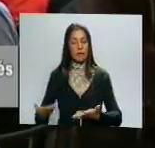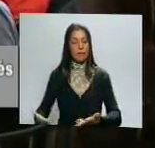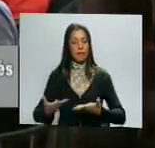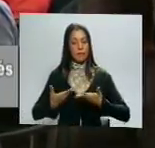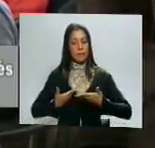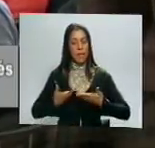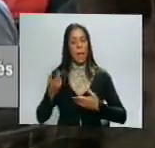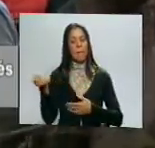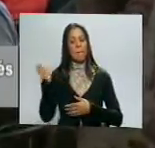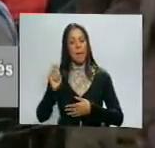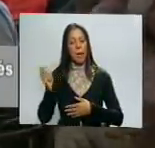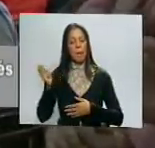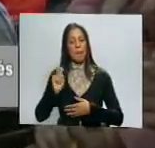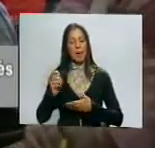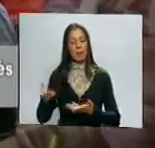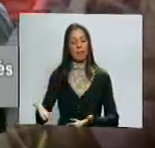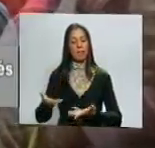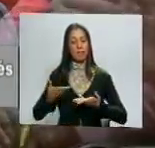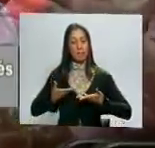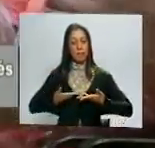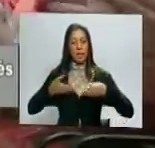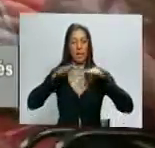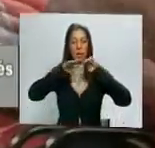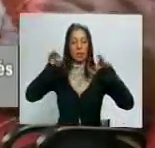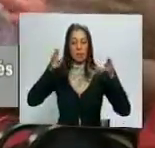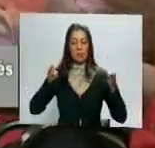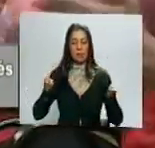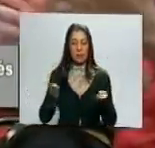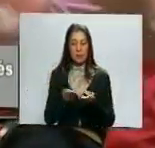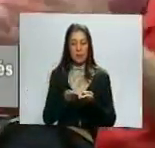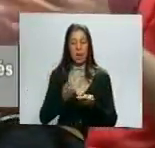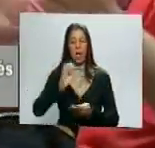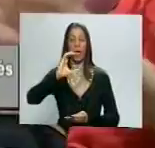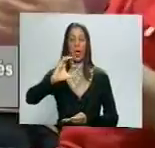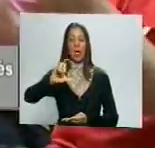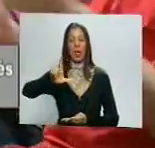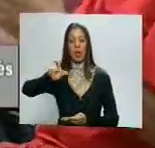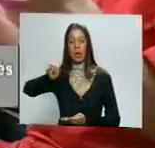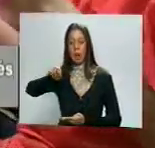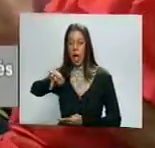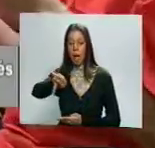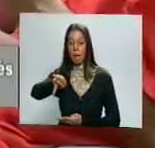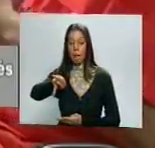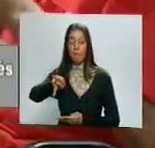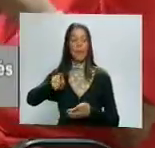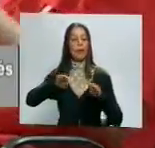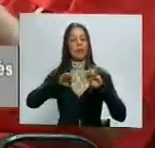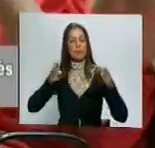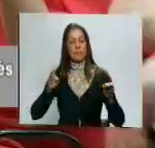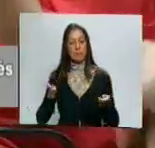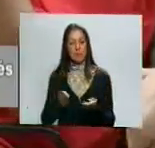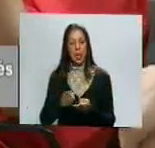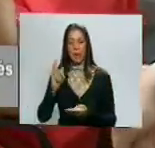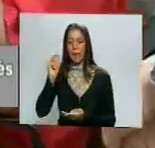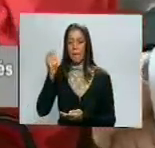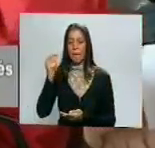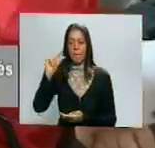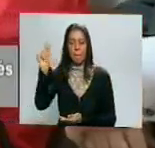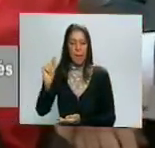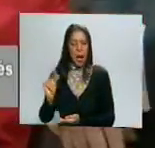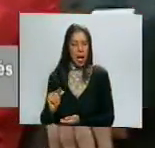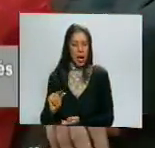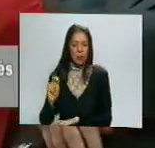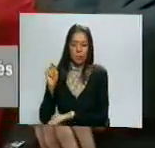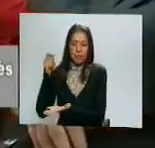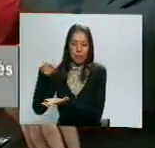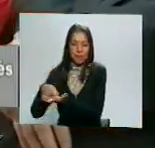periódicamente, mensualmente, su combo CLAP en su casa. Que lo reciben a precios donde la inflación,